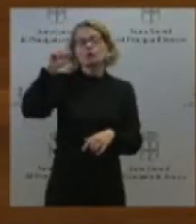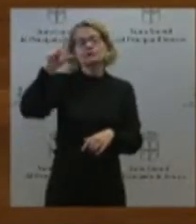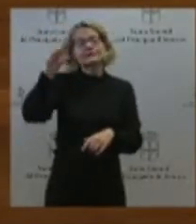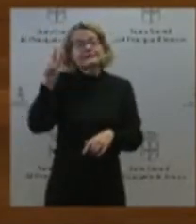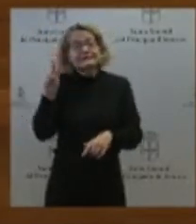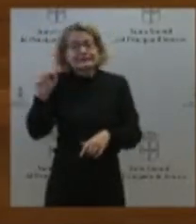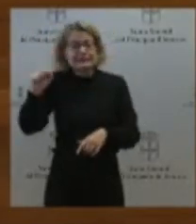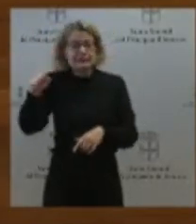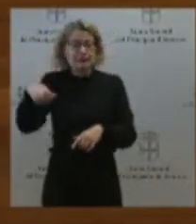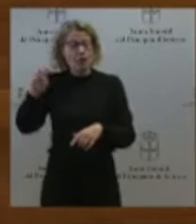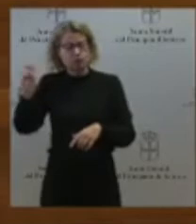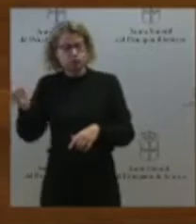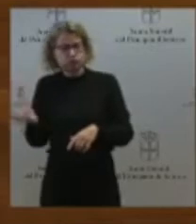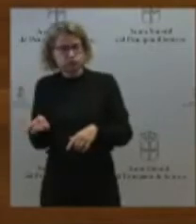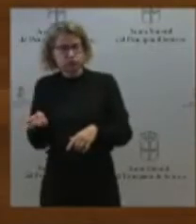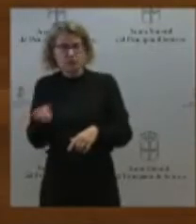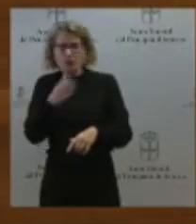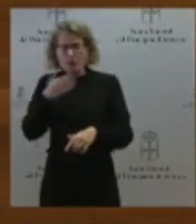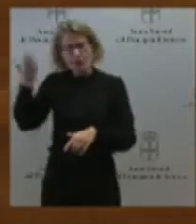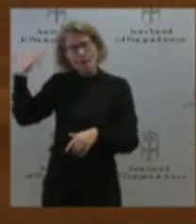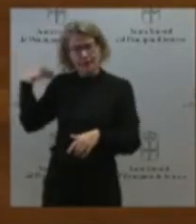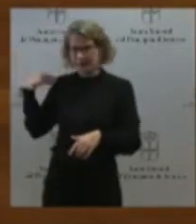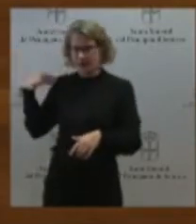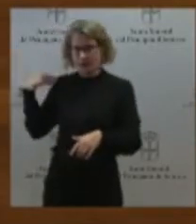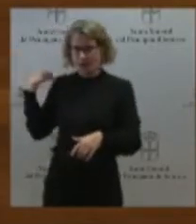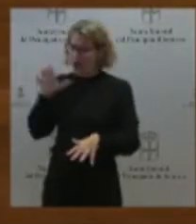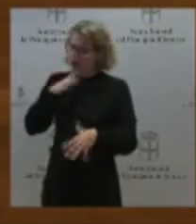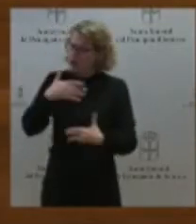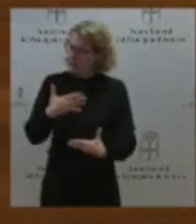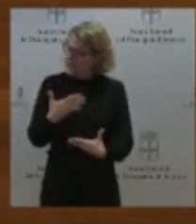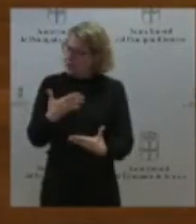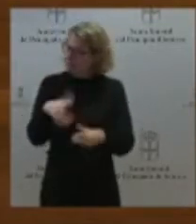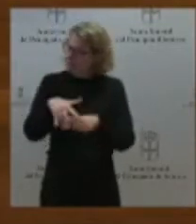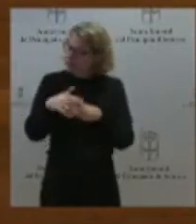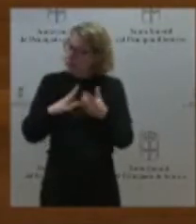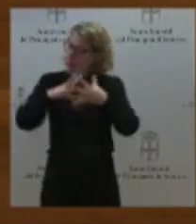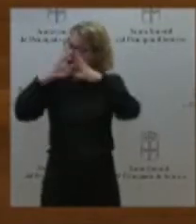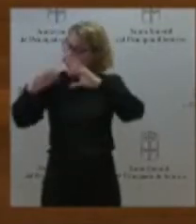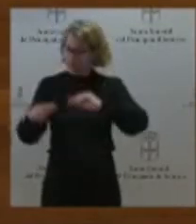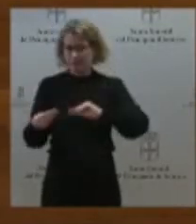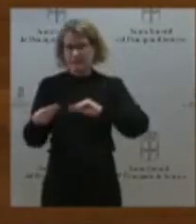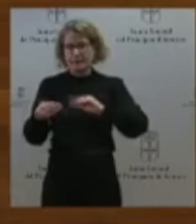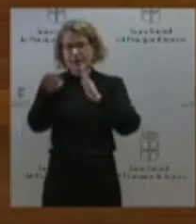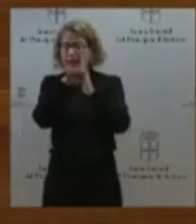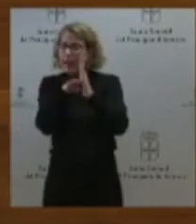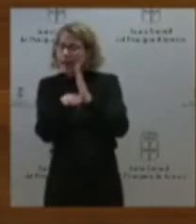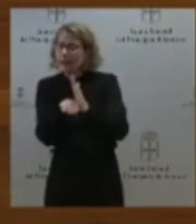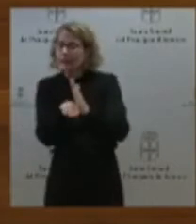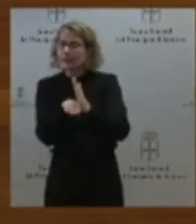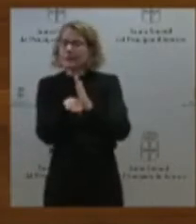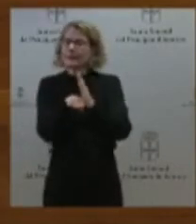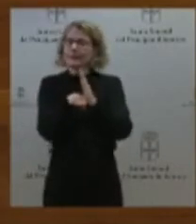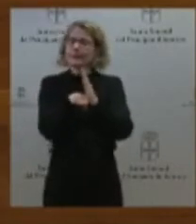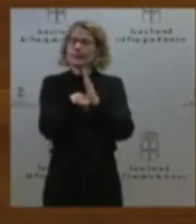diseñadas. La situación requiere, por tanto, que se adopten medidas simultáneamente en el corto y en el largo plazo. Medidas